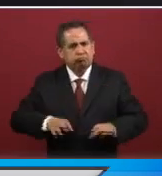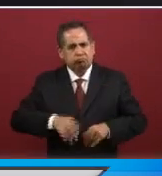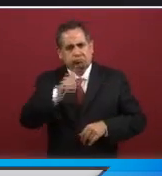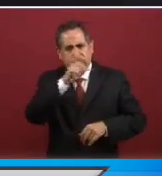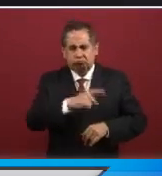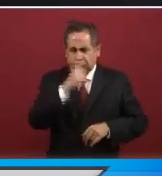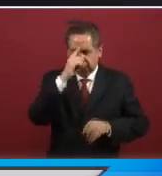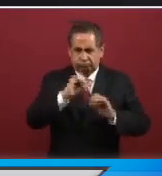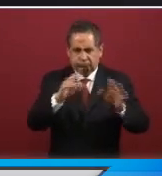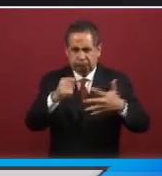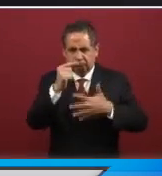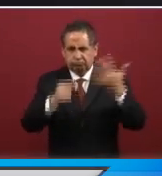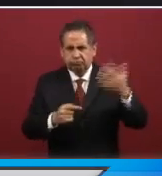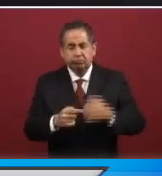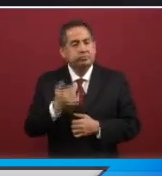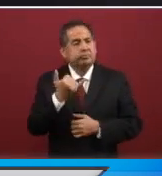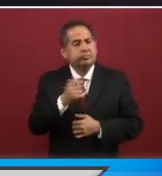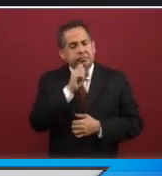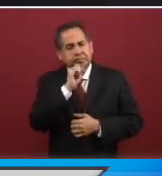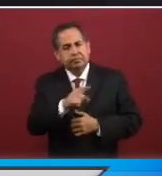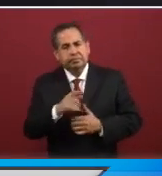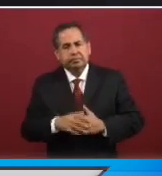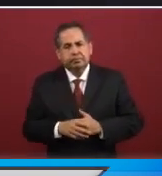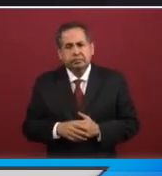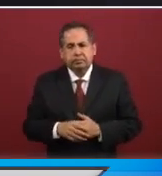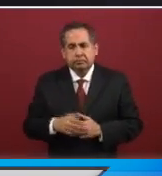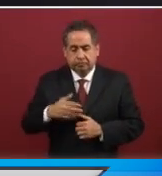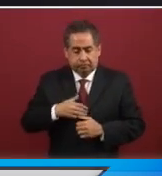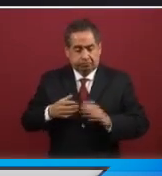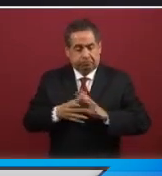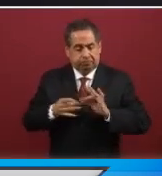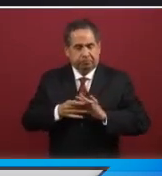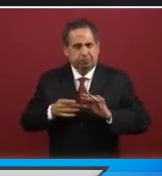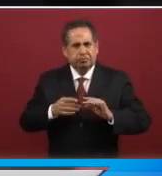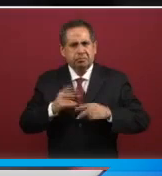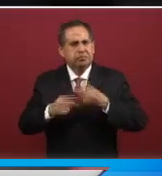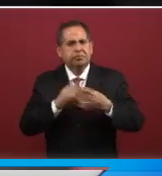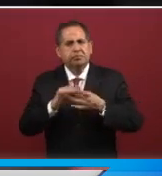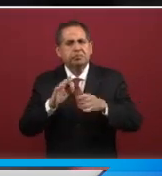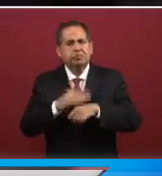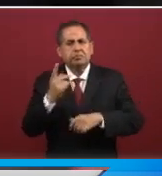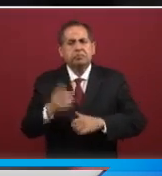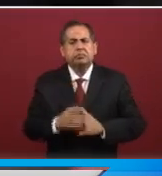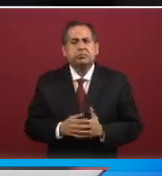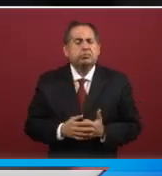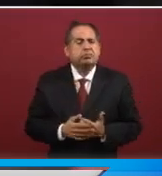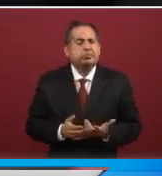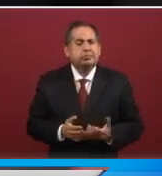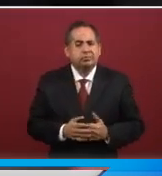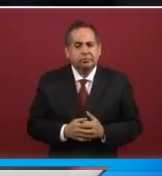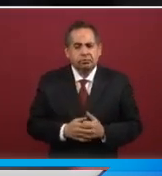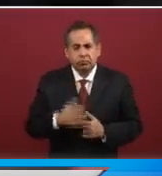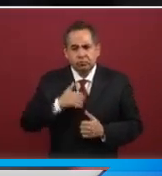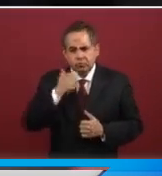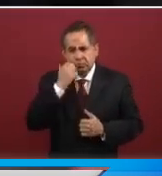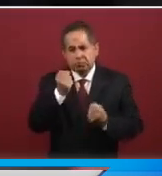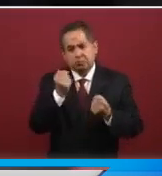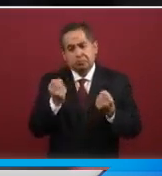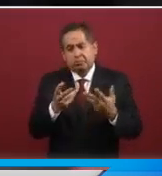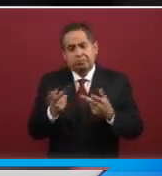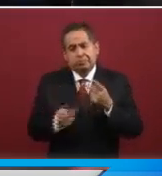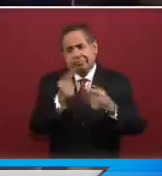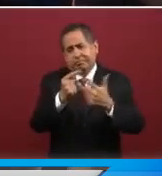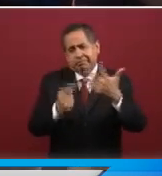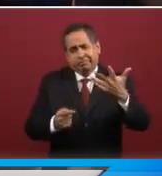nuevo proyecto, tomando como guía la historia que es la gran maestra de la vida, y tomando como referencia la frase de Hidalgo, los pueblos que quieran